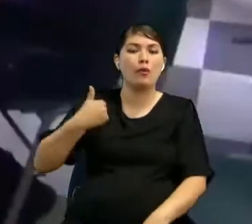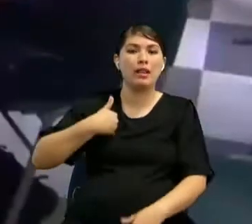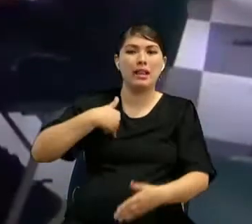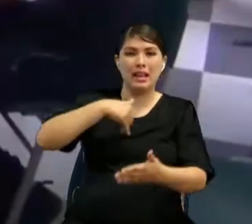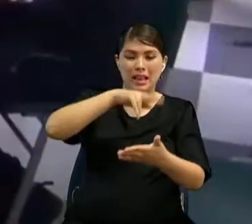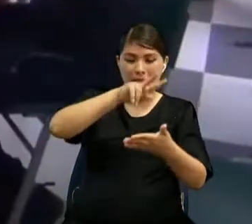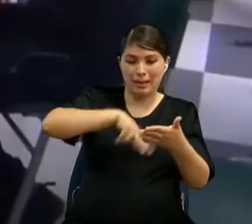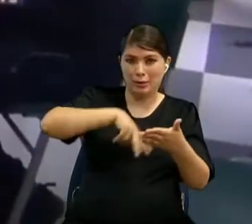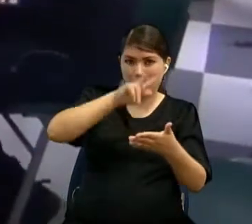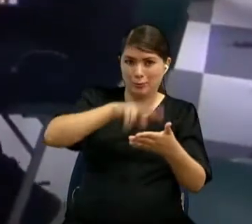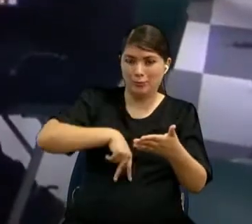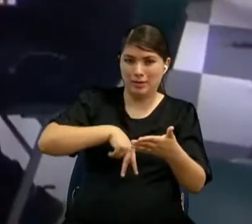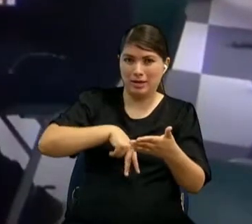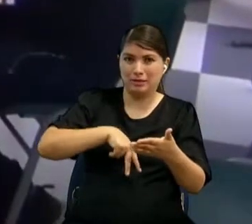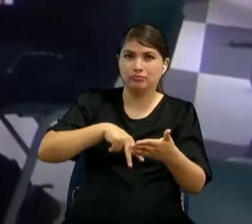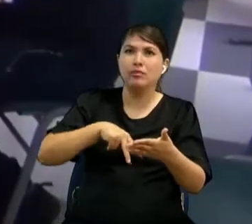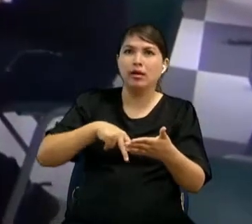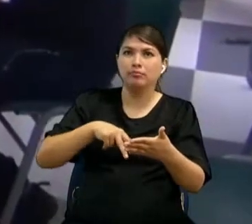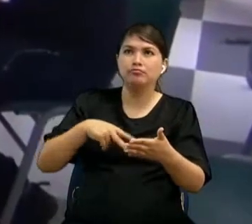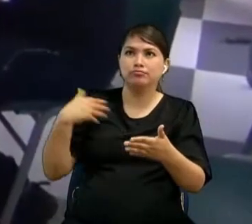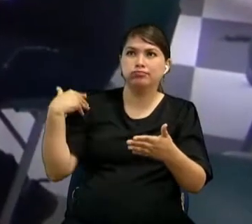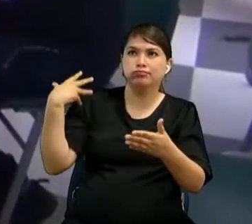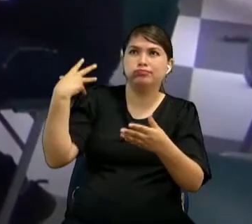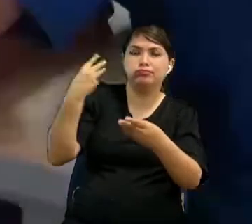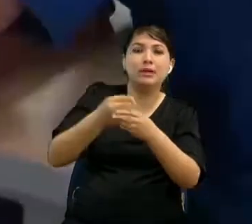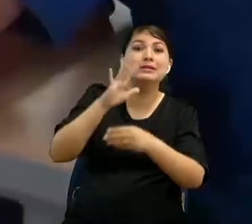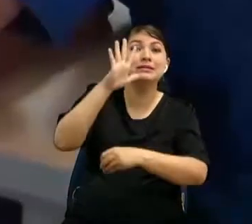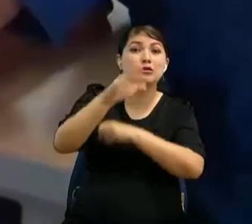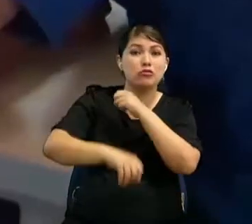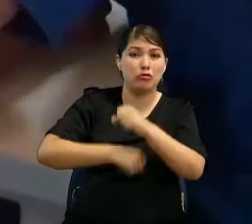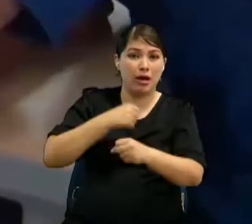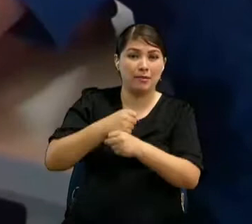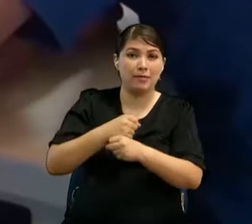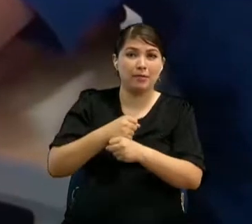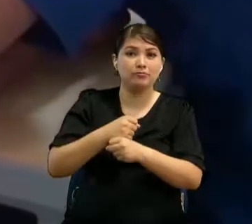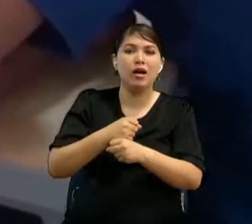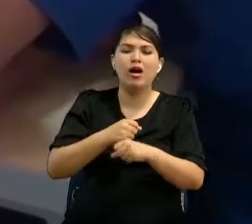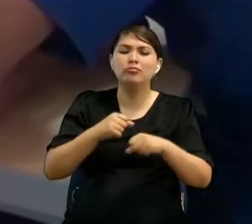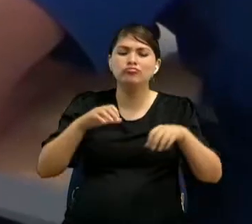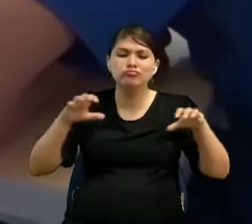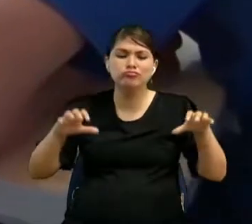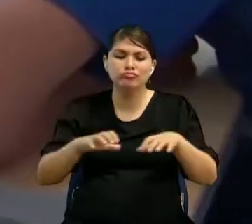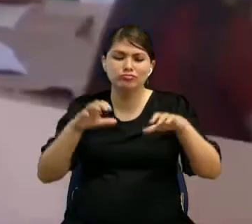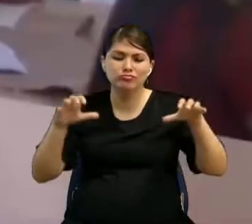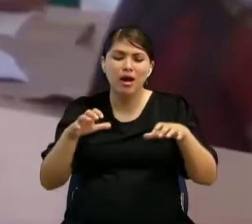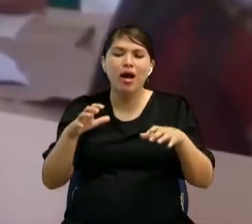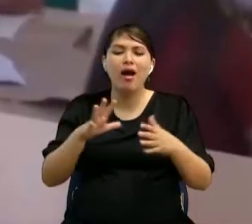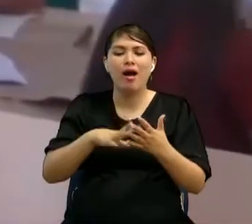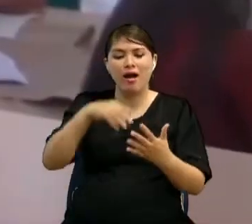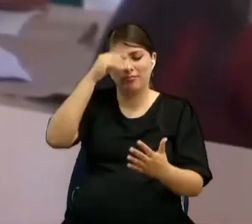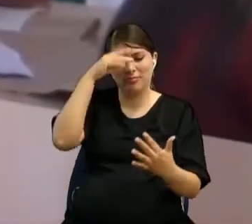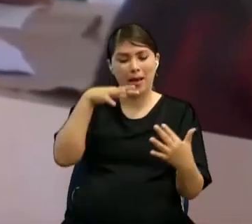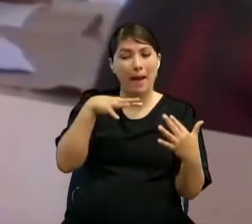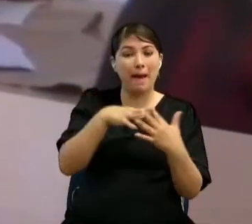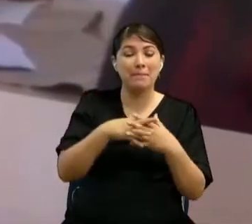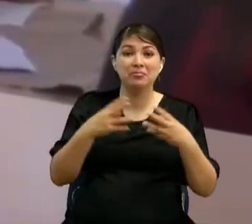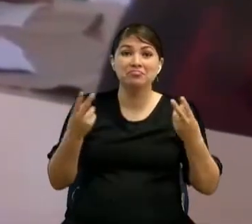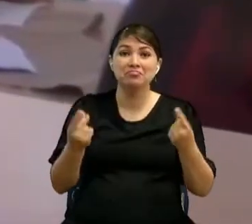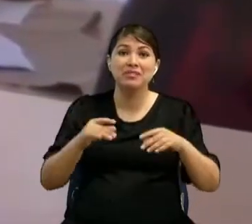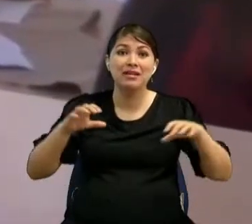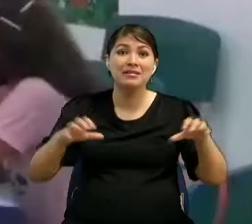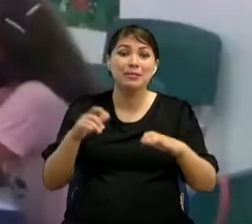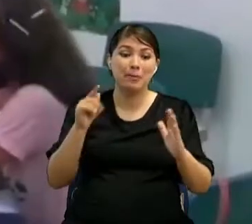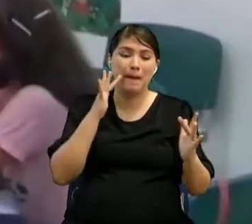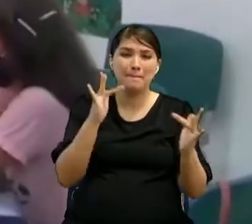Lectura. Son 5 años ya que llevamos en este proyecto. La rutina que vienen desarrollando les permite adaptarse rápidamente a las actividades